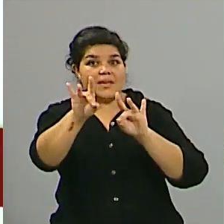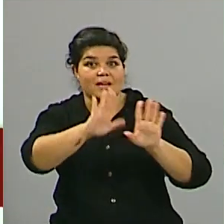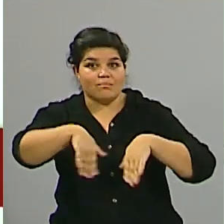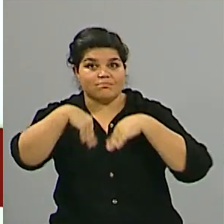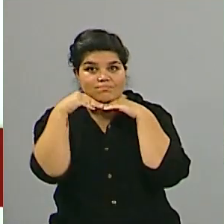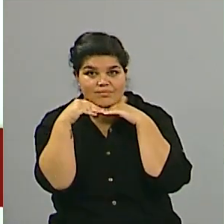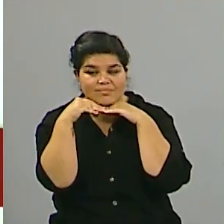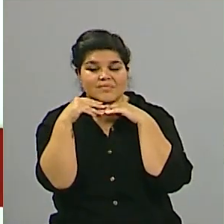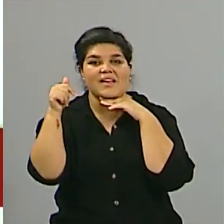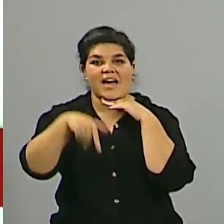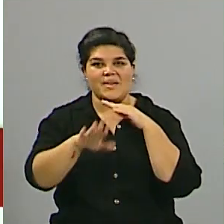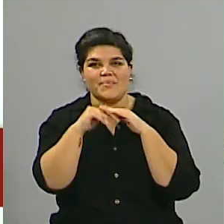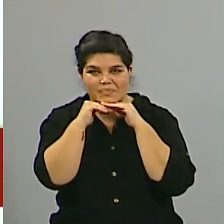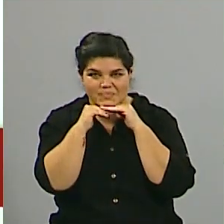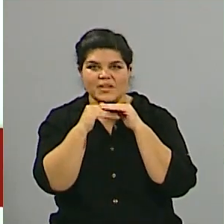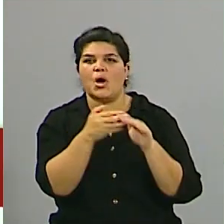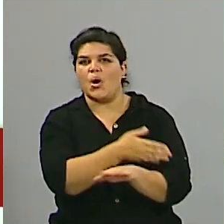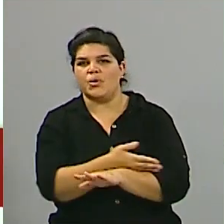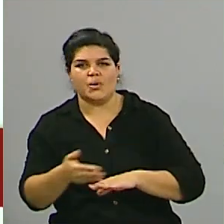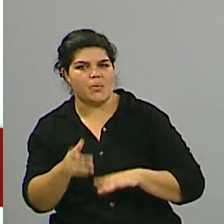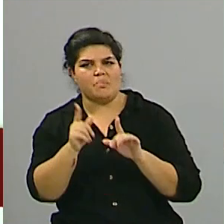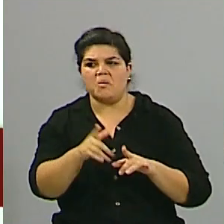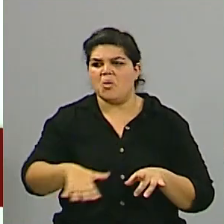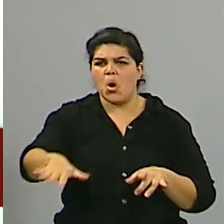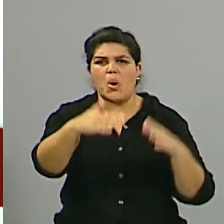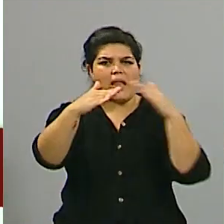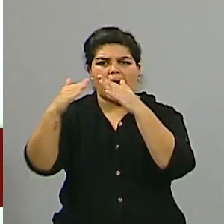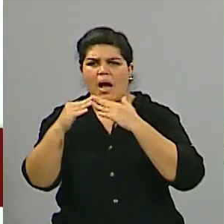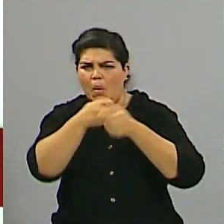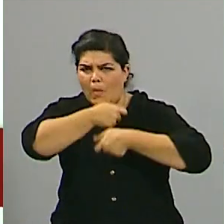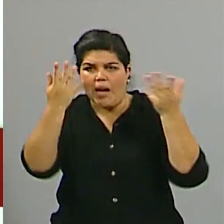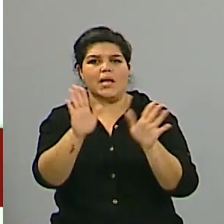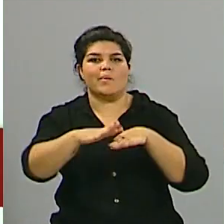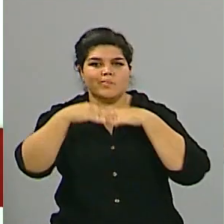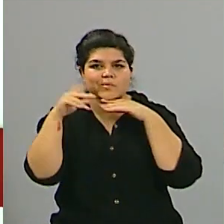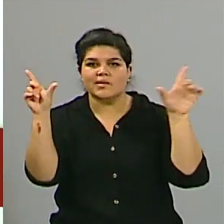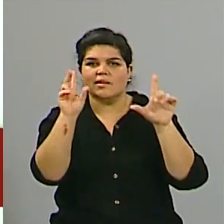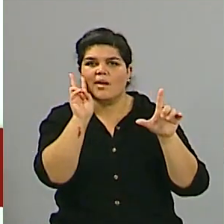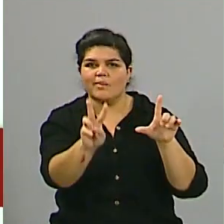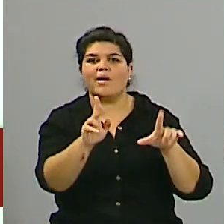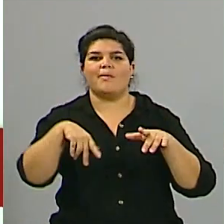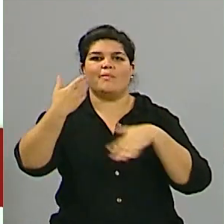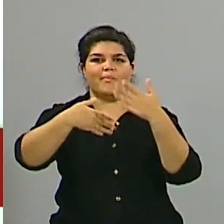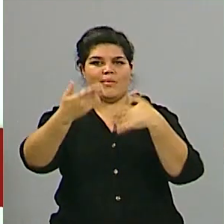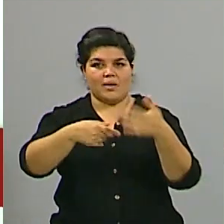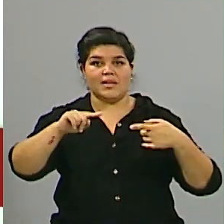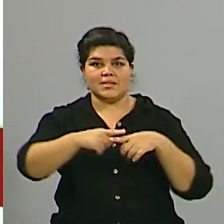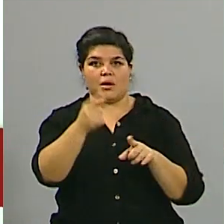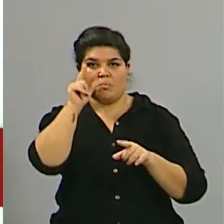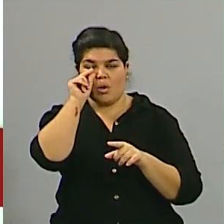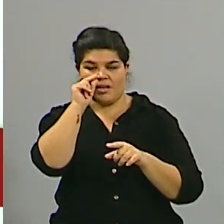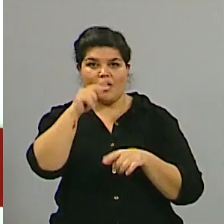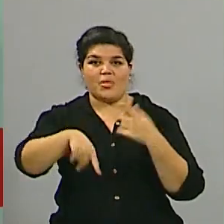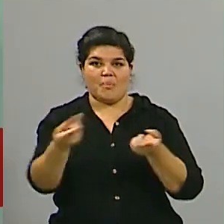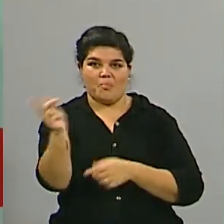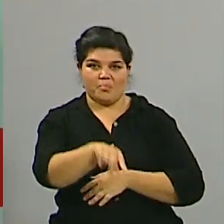muevan del lugar donde están, la cocina, el comedor, el living, porque enseguida venimos con el desarrollo del programa. Esto es Chat Político, ya volvemos.